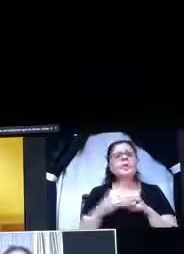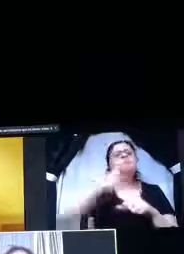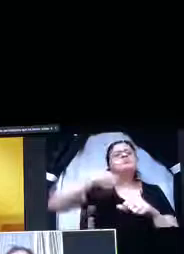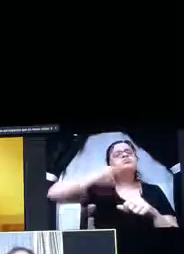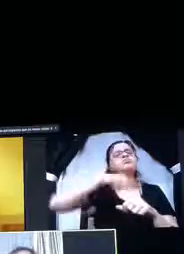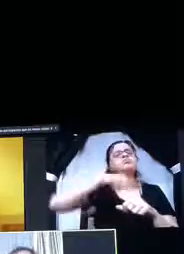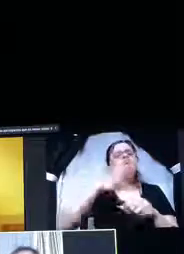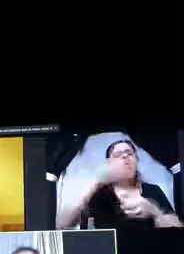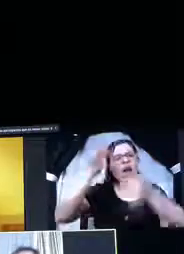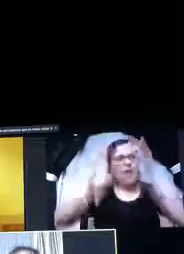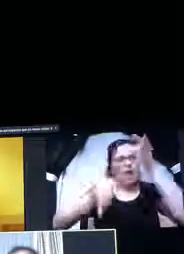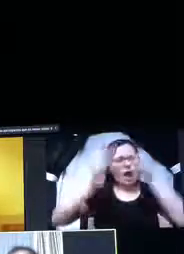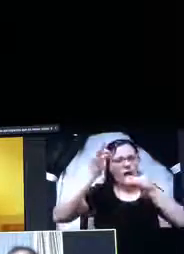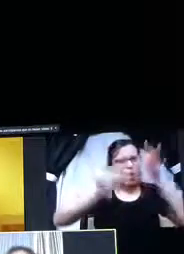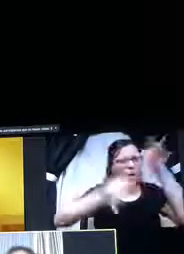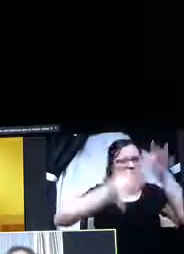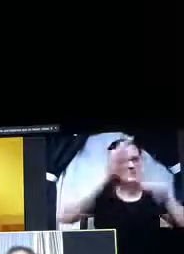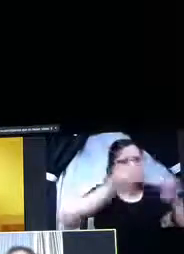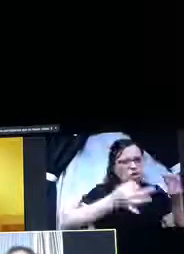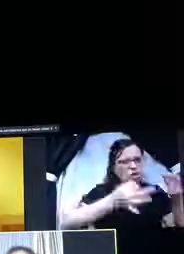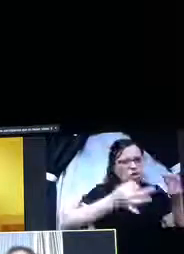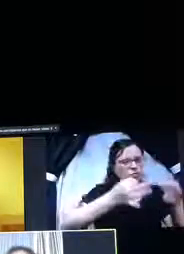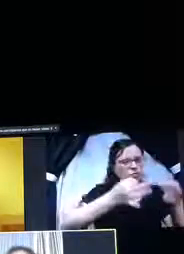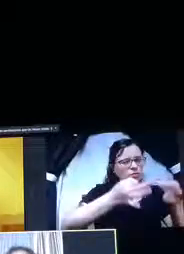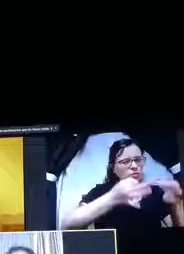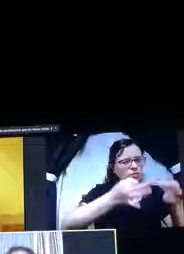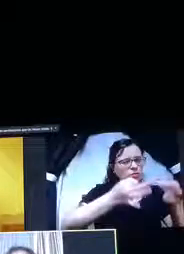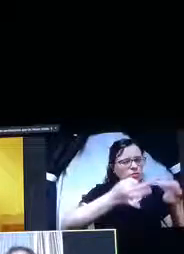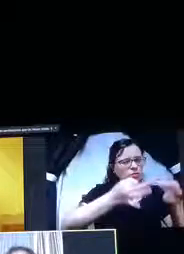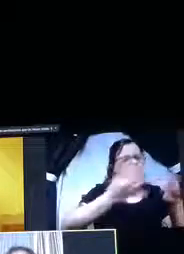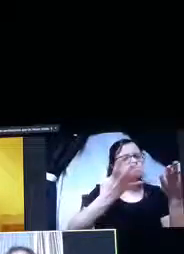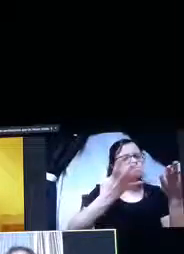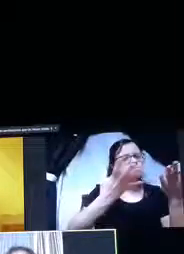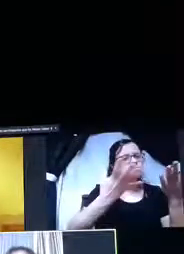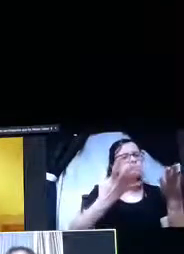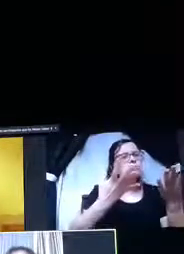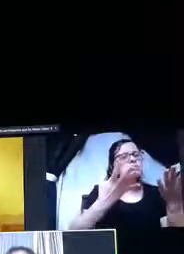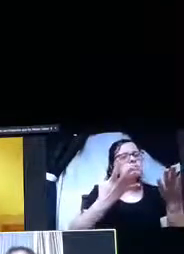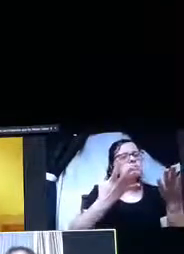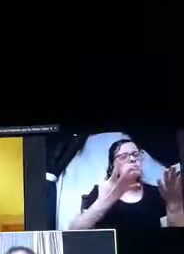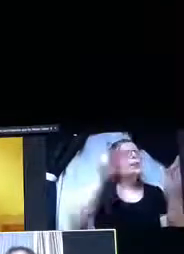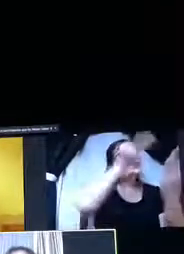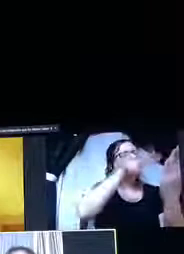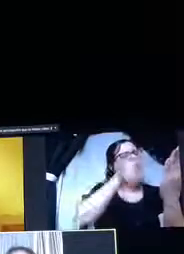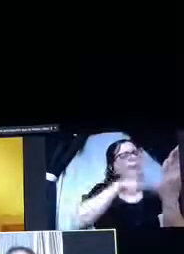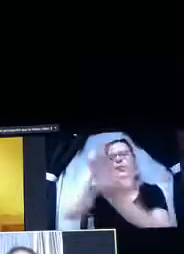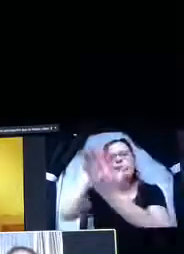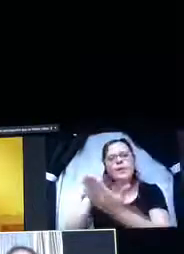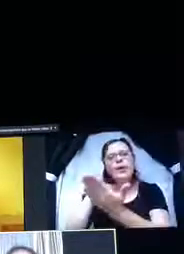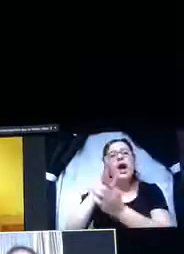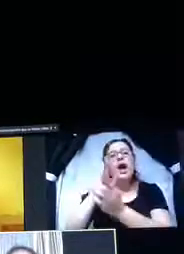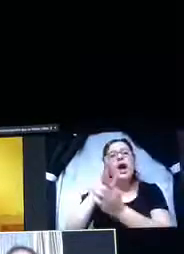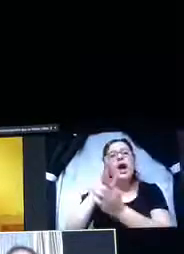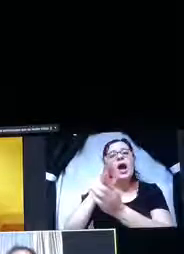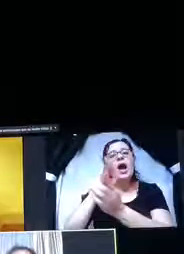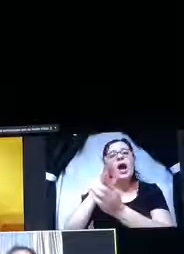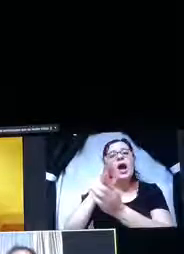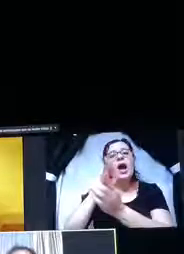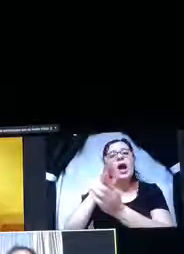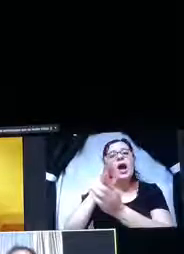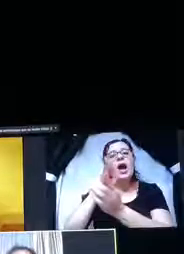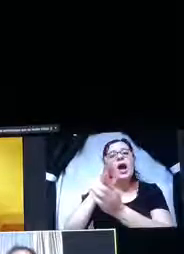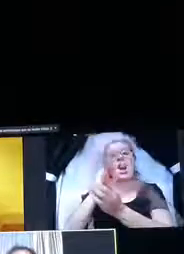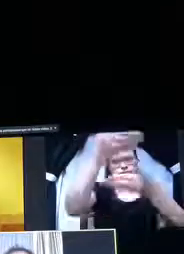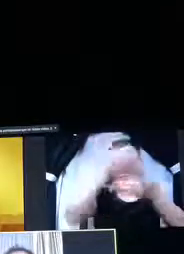escalas de evaluaciones hay algunas que tenemos más acceso que otras, hay otras que todavía no las tenemos claramente valorizadas